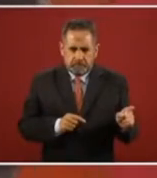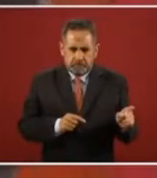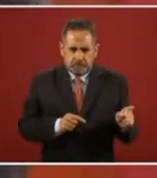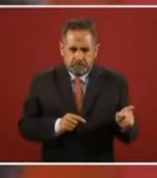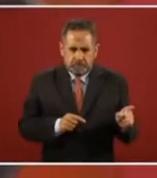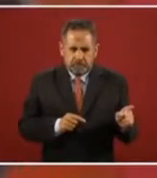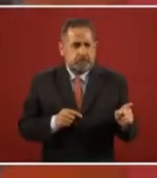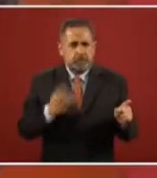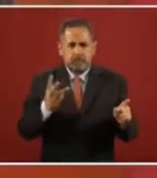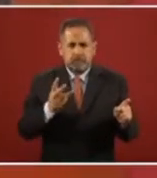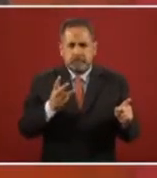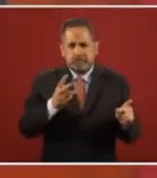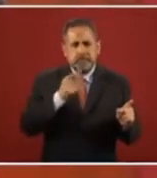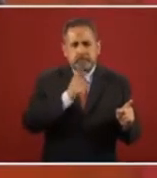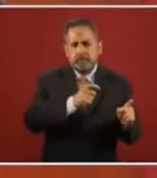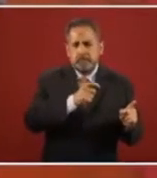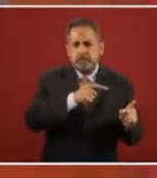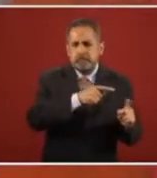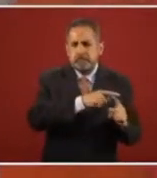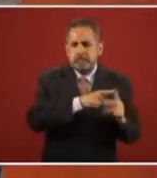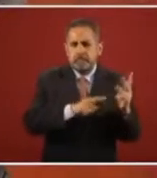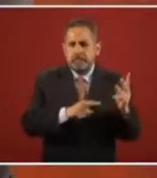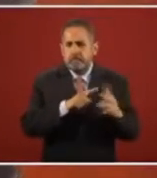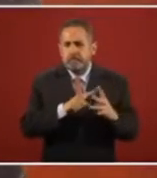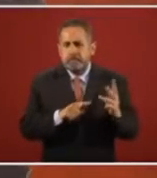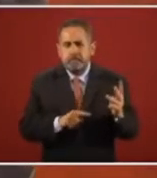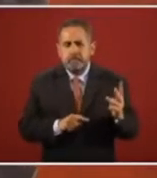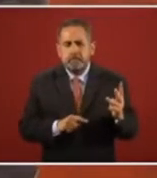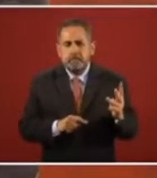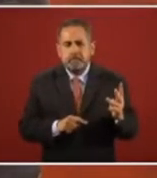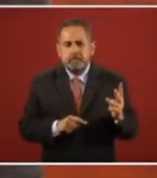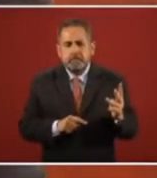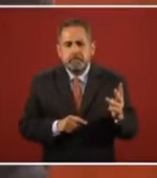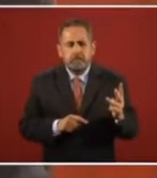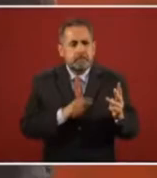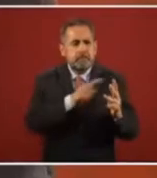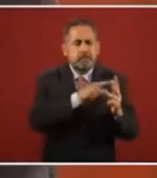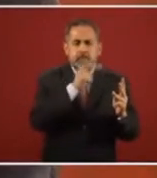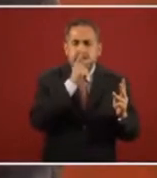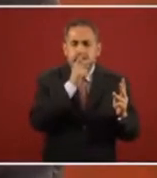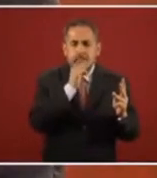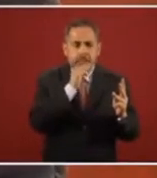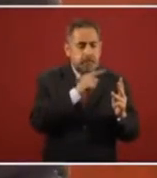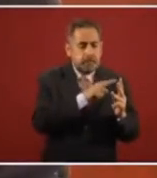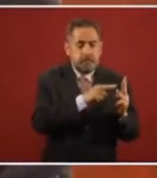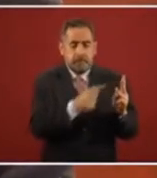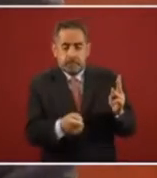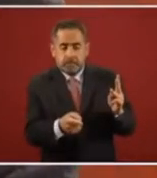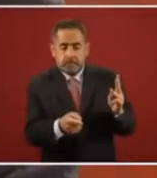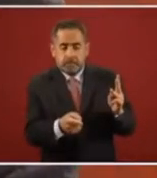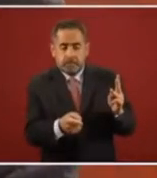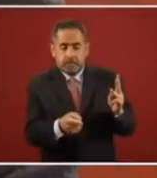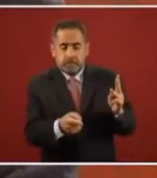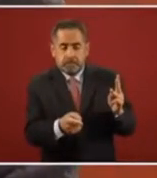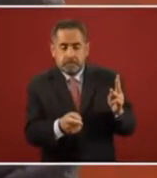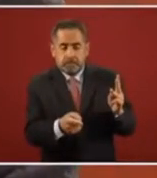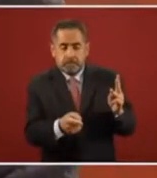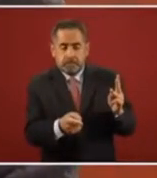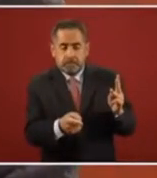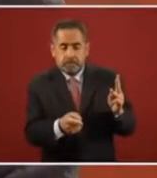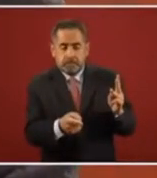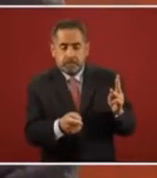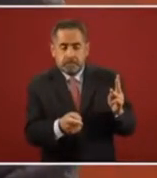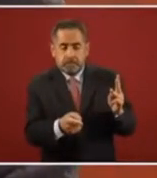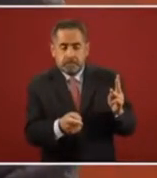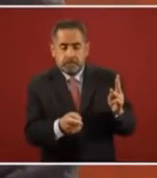padres qué decir más las luces en verano